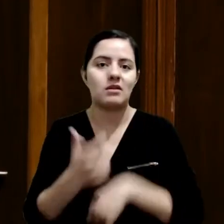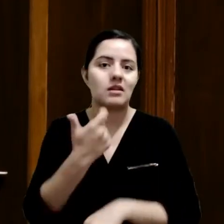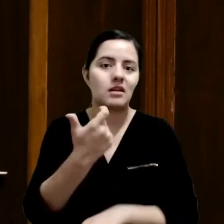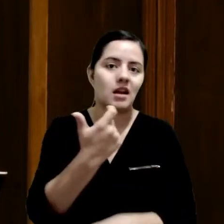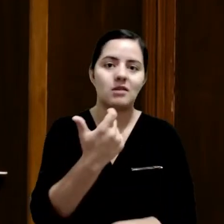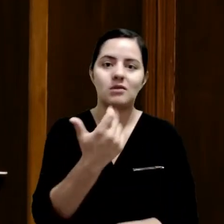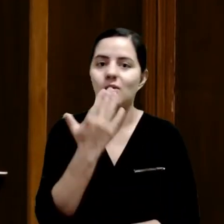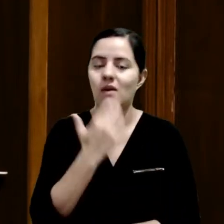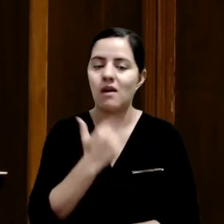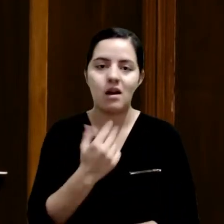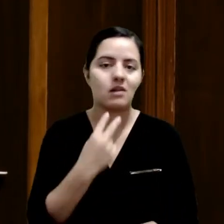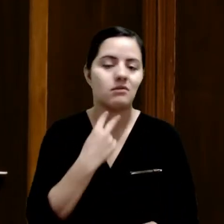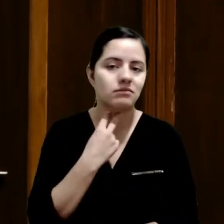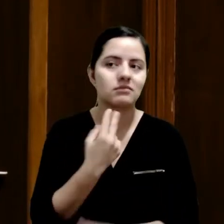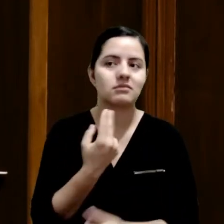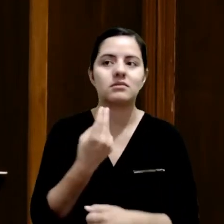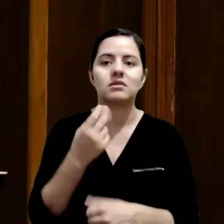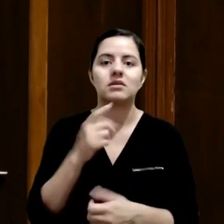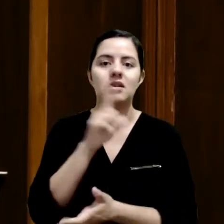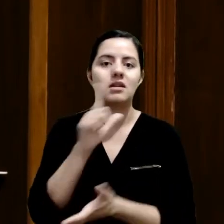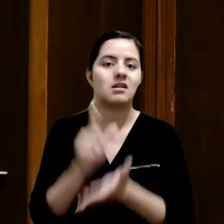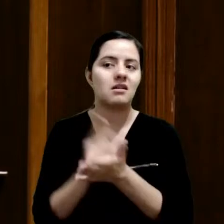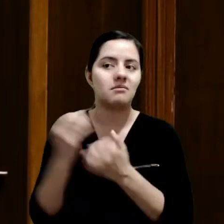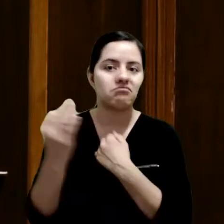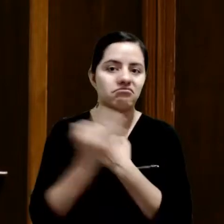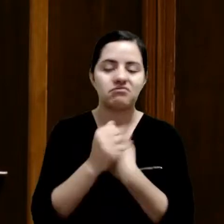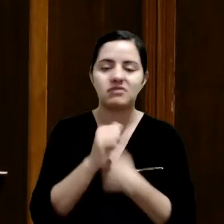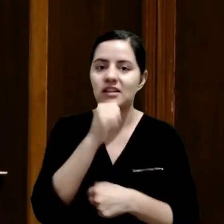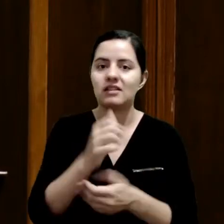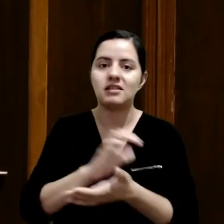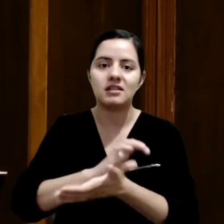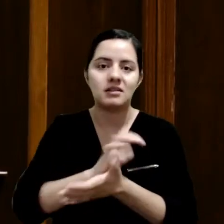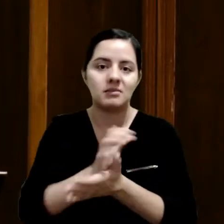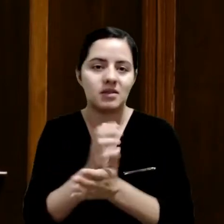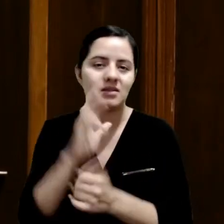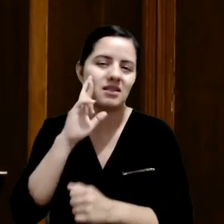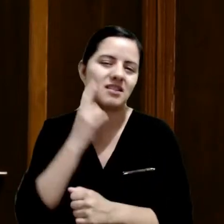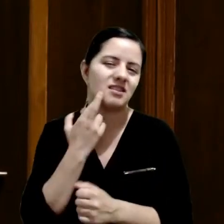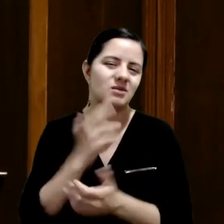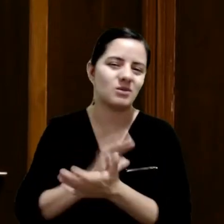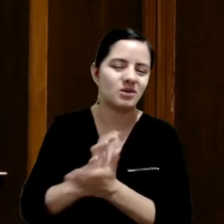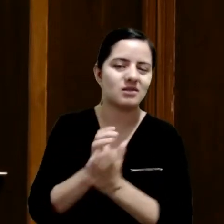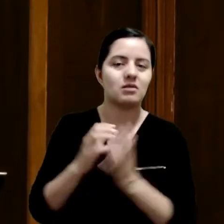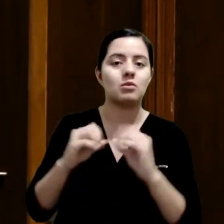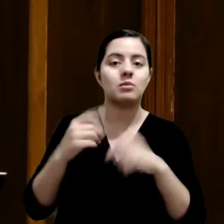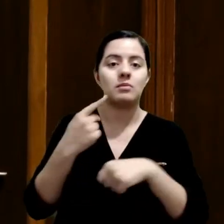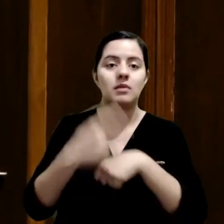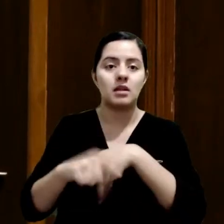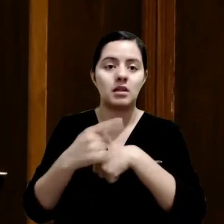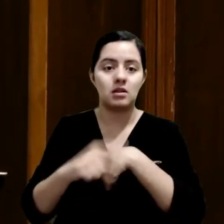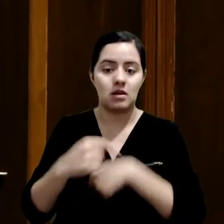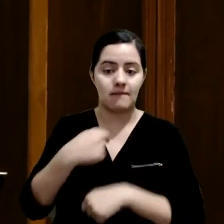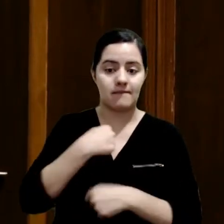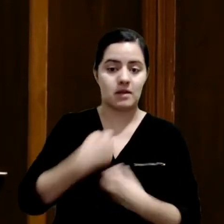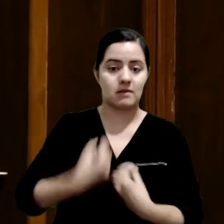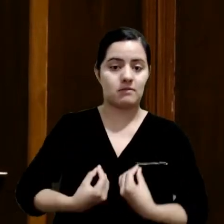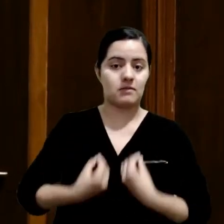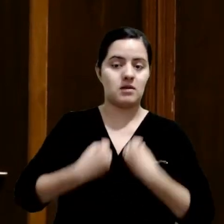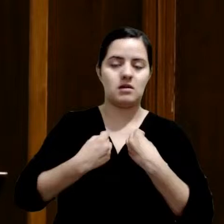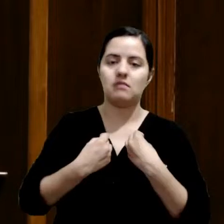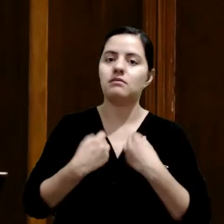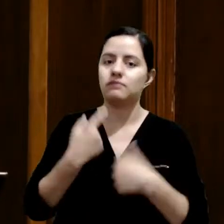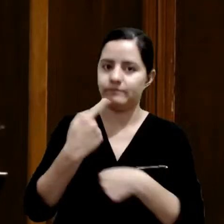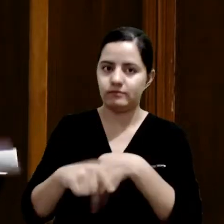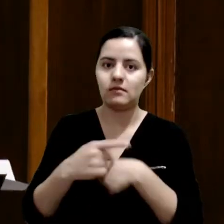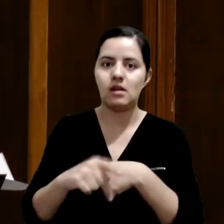y administrativos, la discriminación, el racismo y hasta los peligros graves de su integridad. A veces pareciera